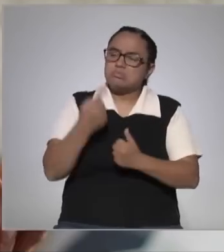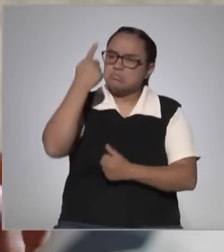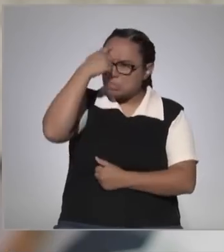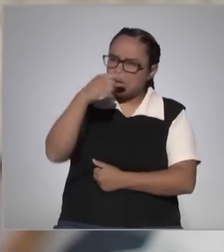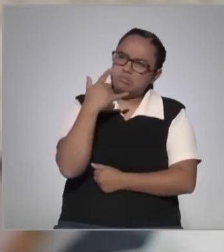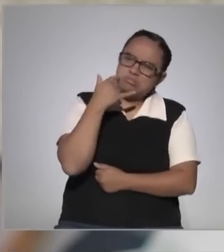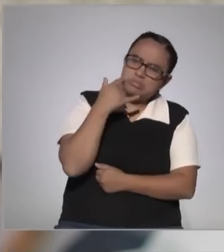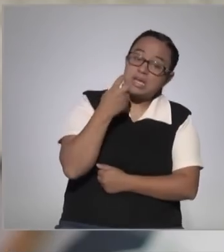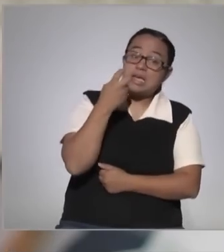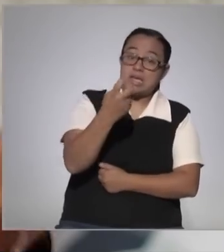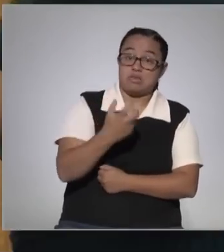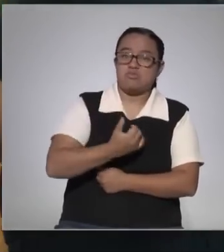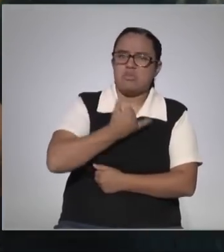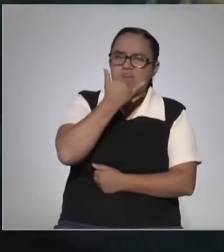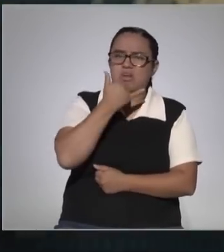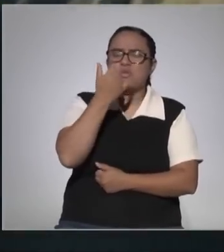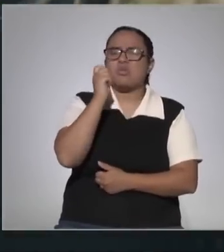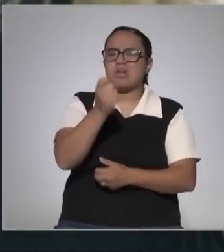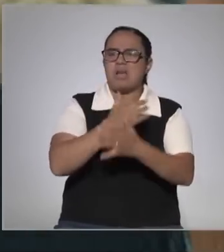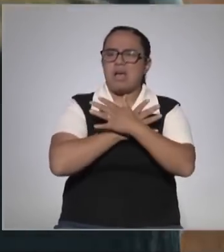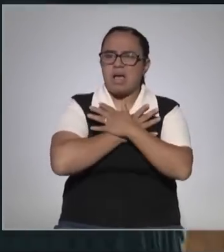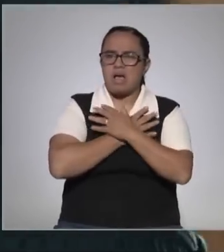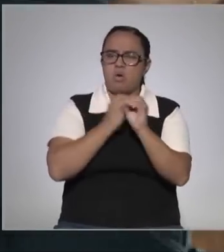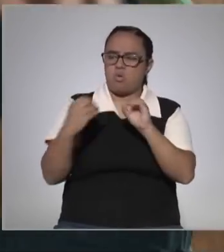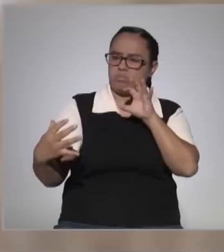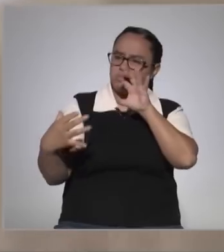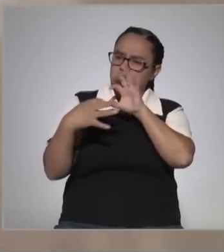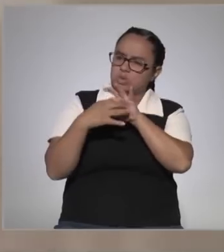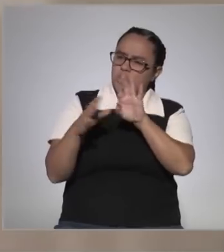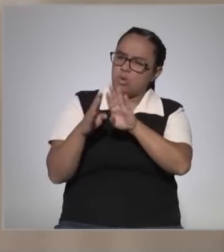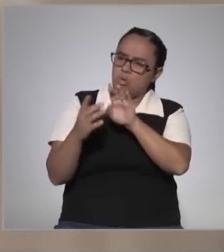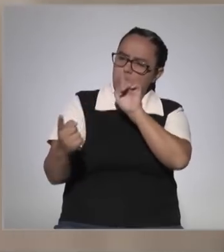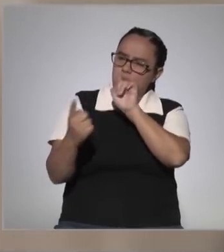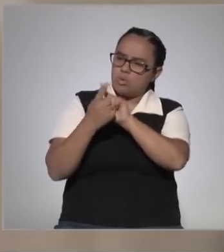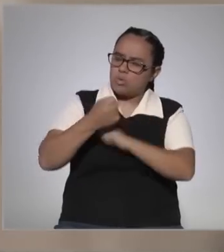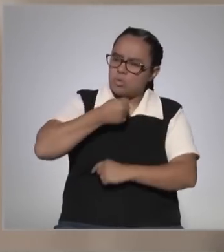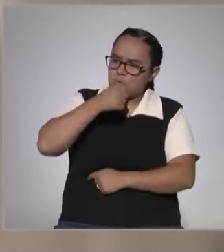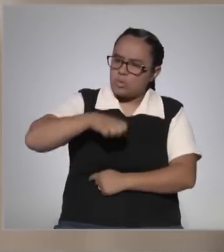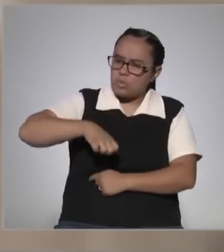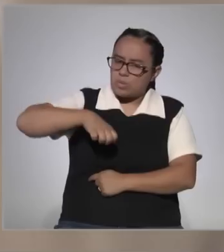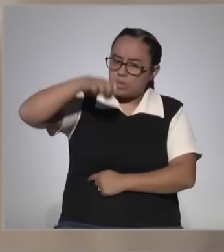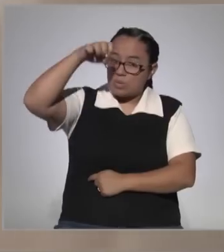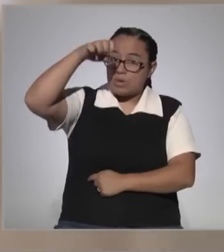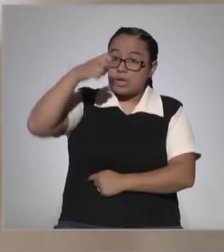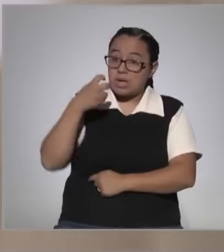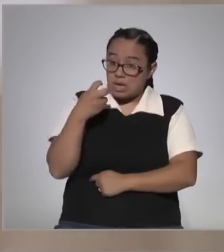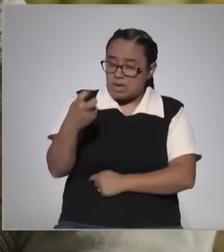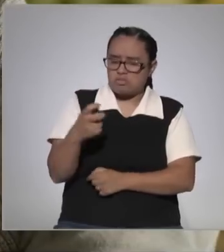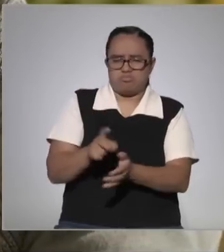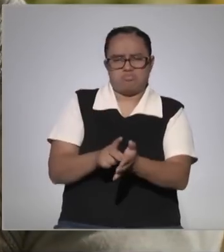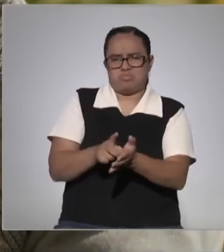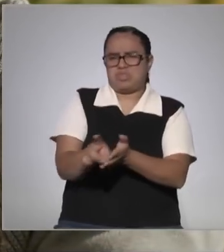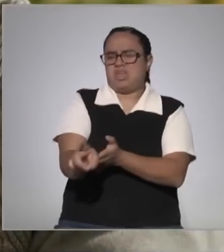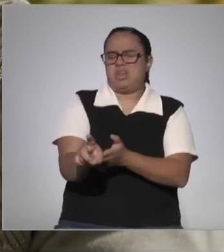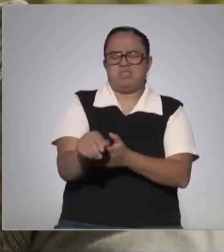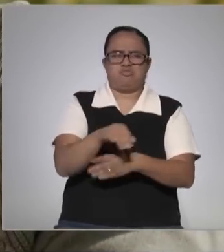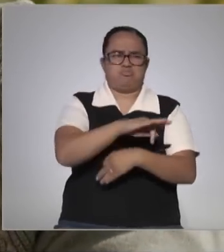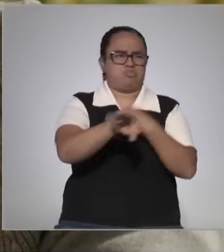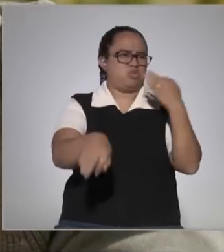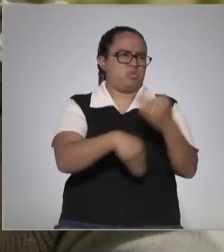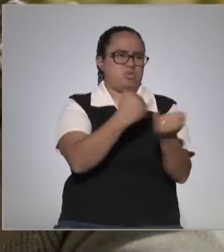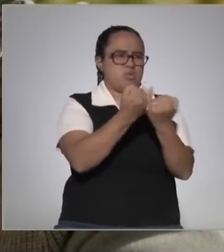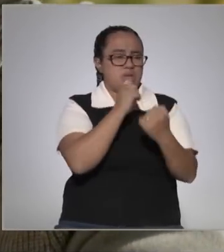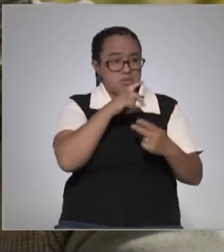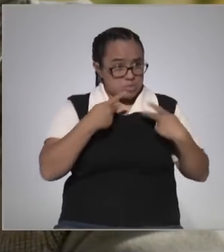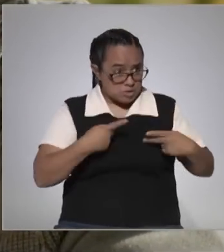erróneas sobre el amor y los vínculos en la vejez. Las personas mayores tienen derecho, como todos, a